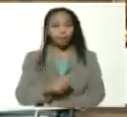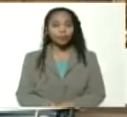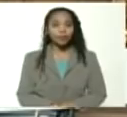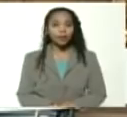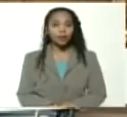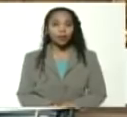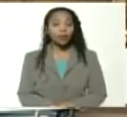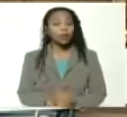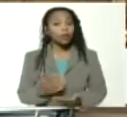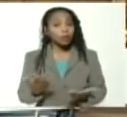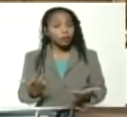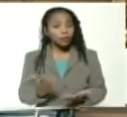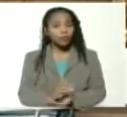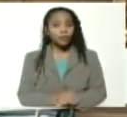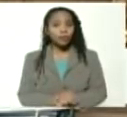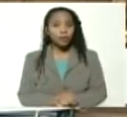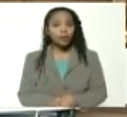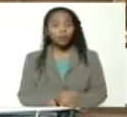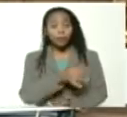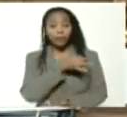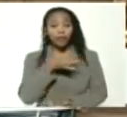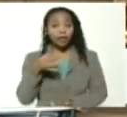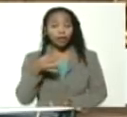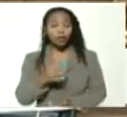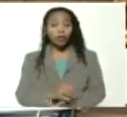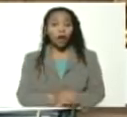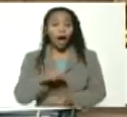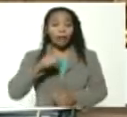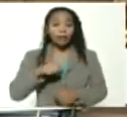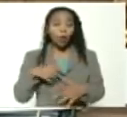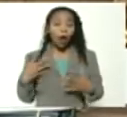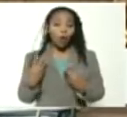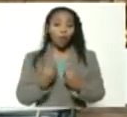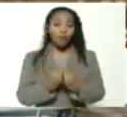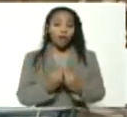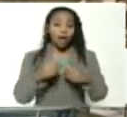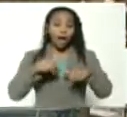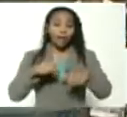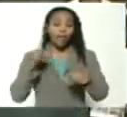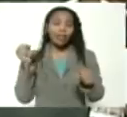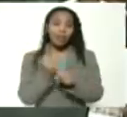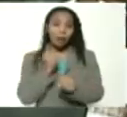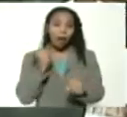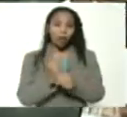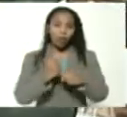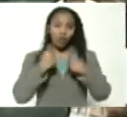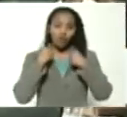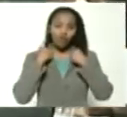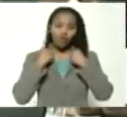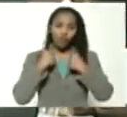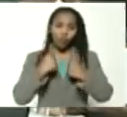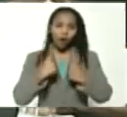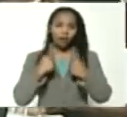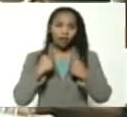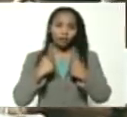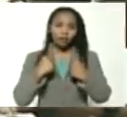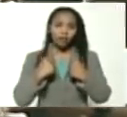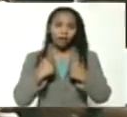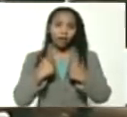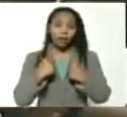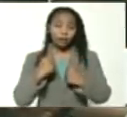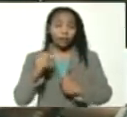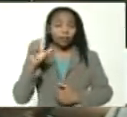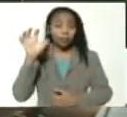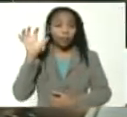y efectivamente quienes aquí lo acompañan en este trabajo tan arduo y